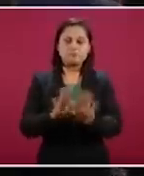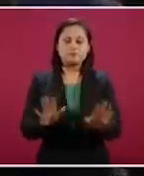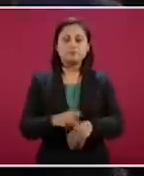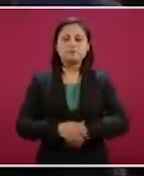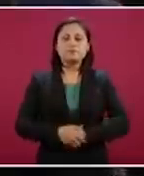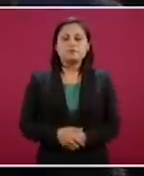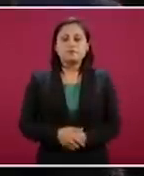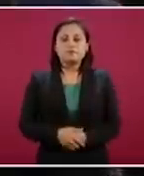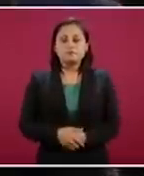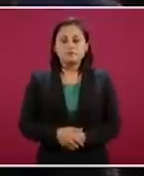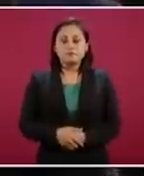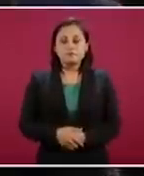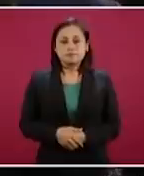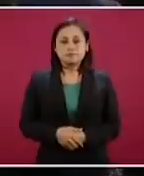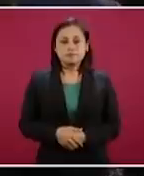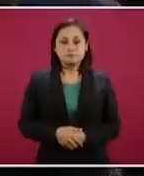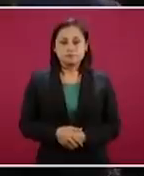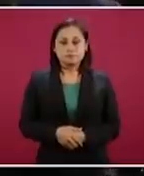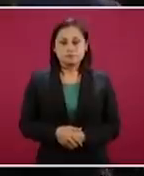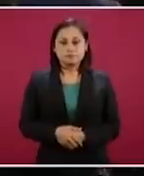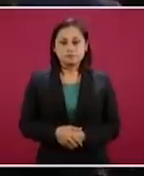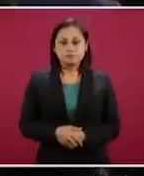Por lo general,